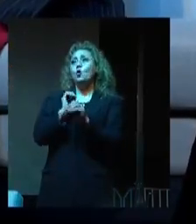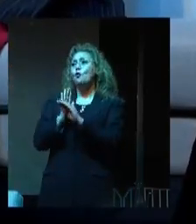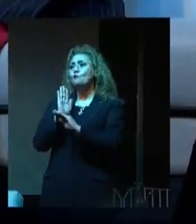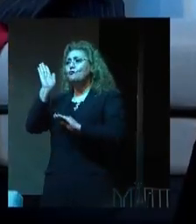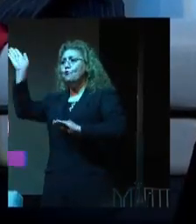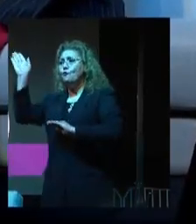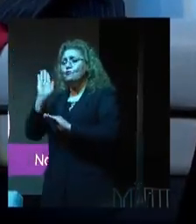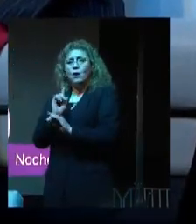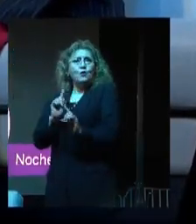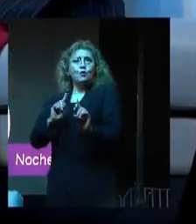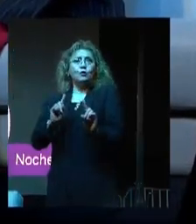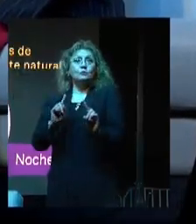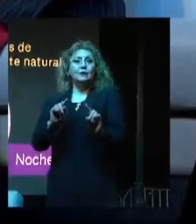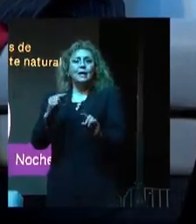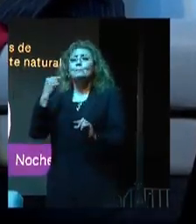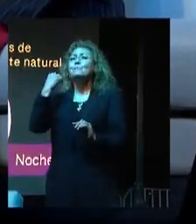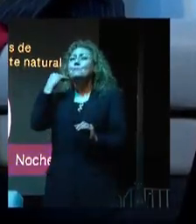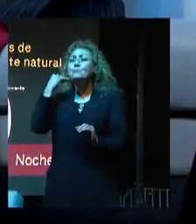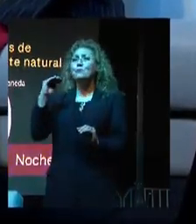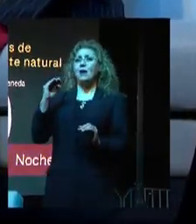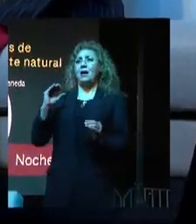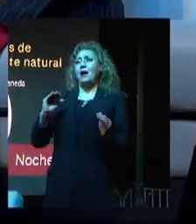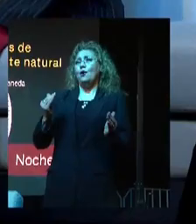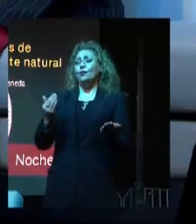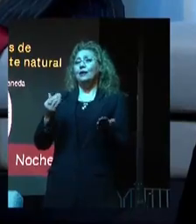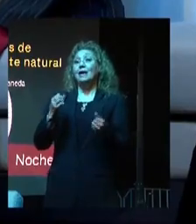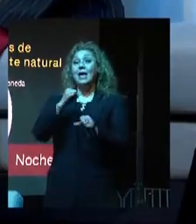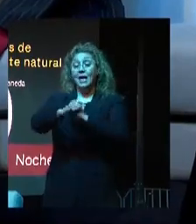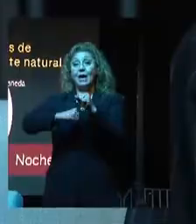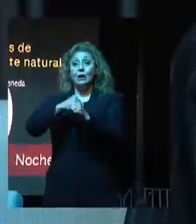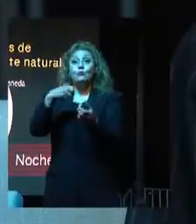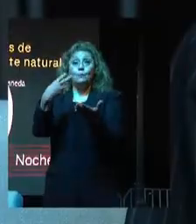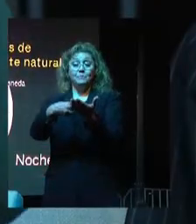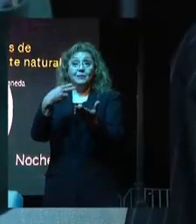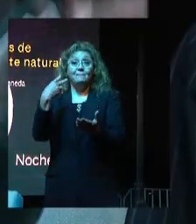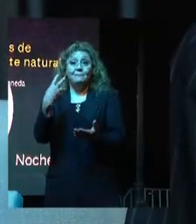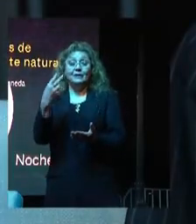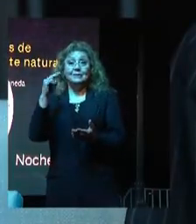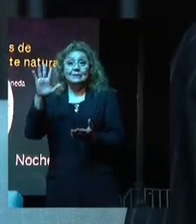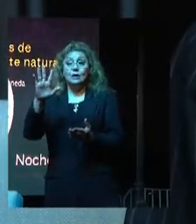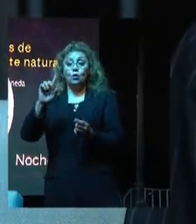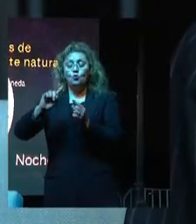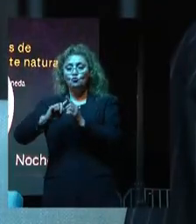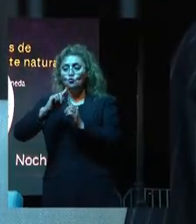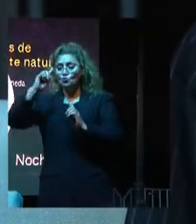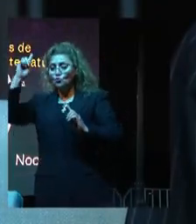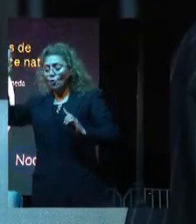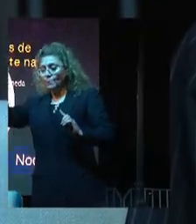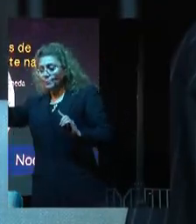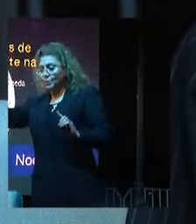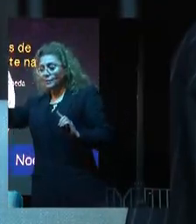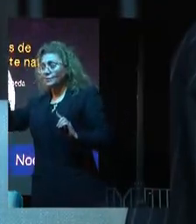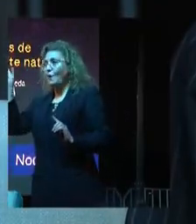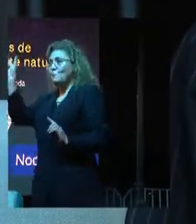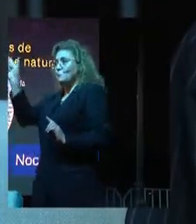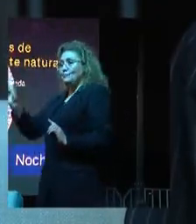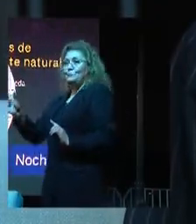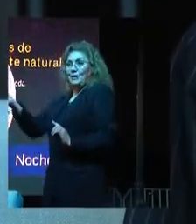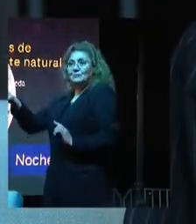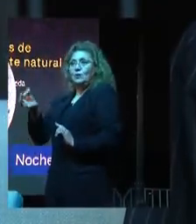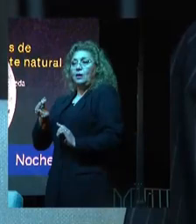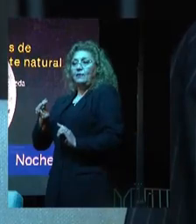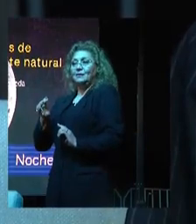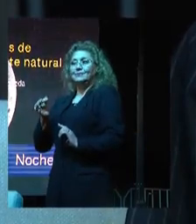y recién ahora, el 2025, vamos a volver? Eso es algo que dicen muchos los conspiranoicos. Es muy probable que haya